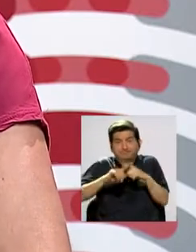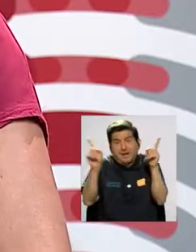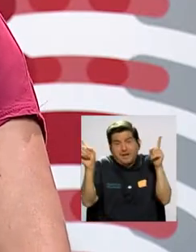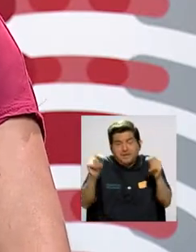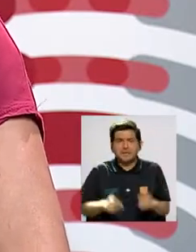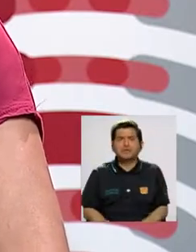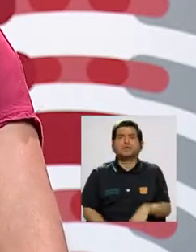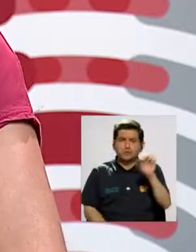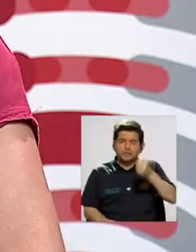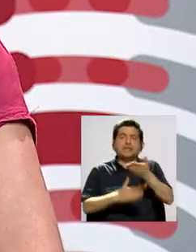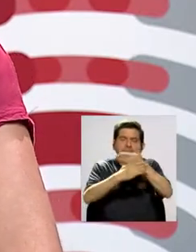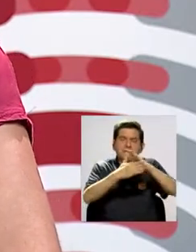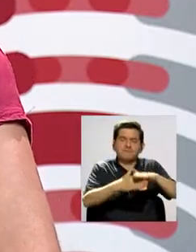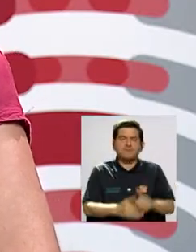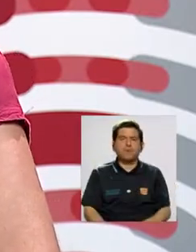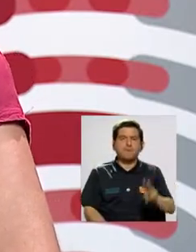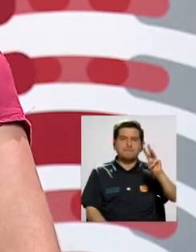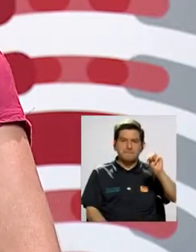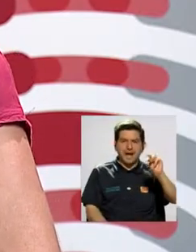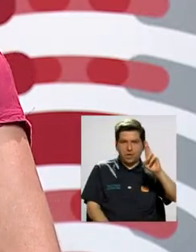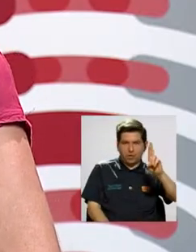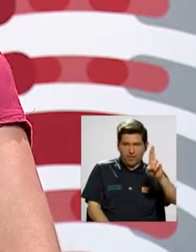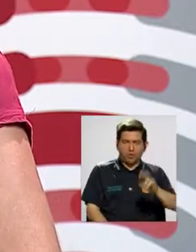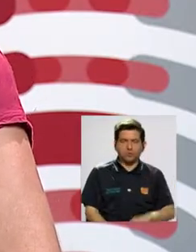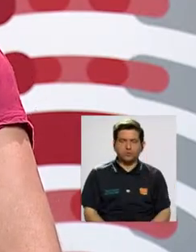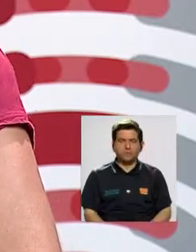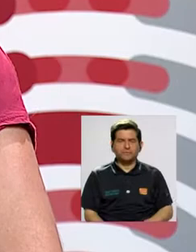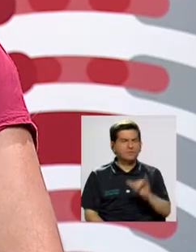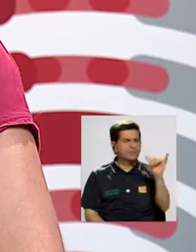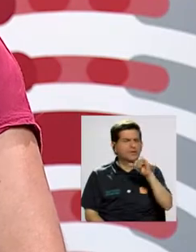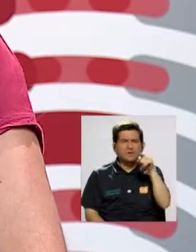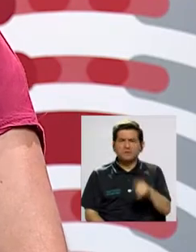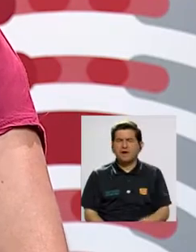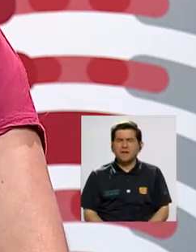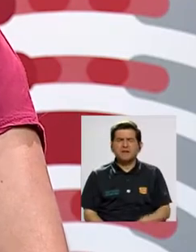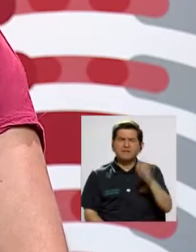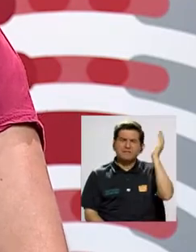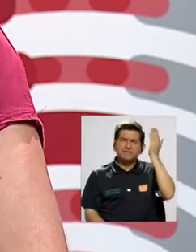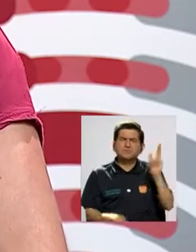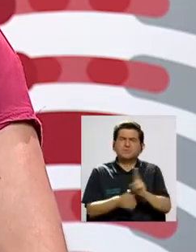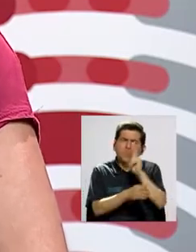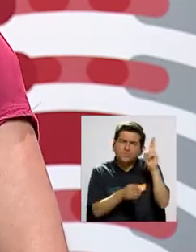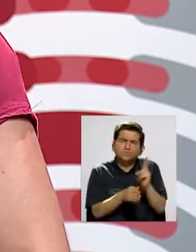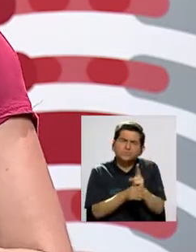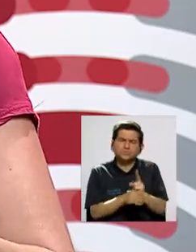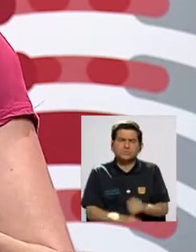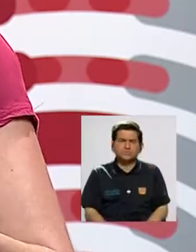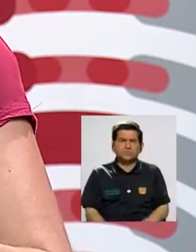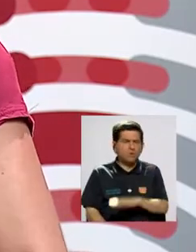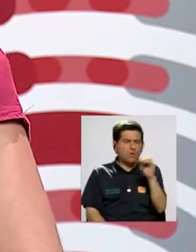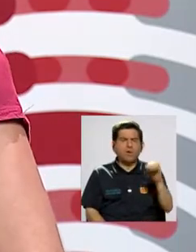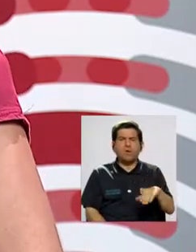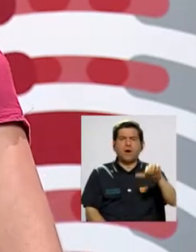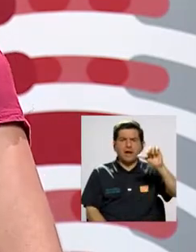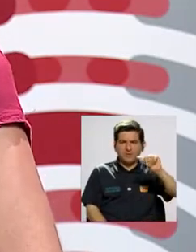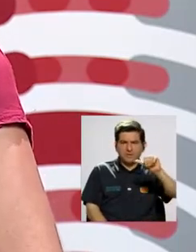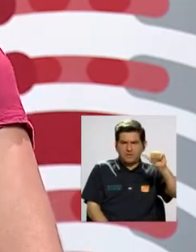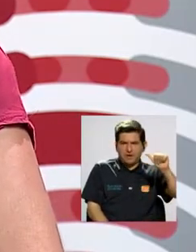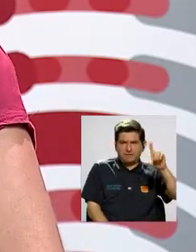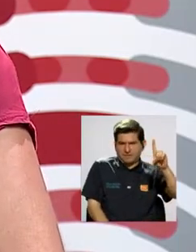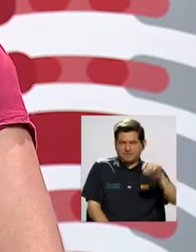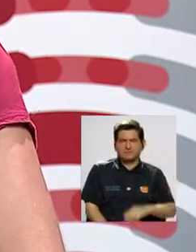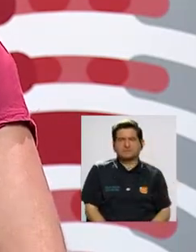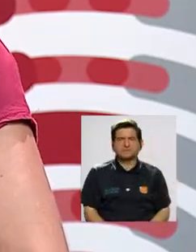que polarizó a una persona como Mario Redondo, por supuesto, que también hizo eco de ese discurso, y un Antonio Álvarez de